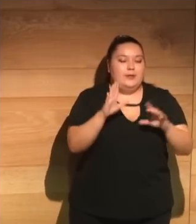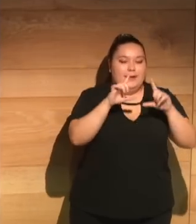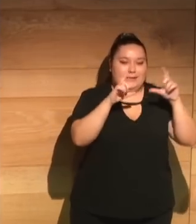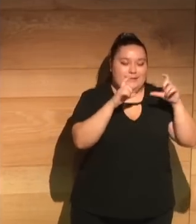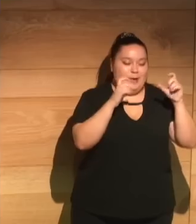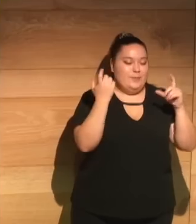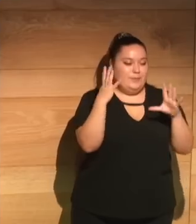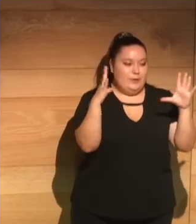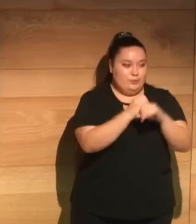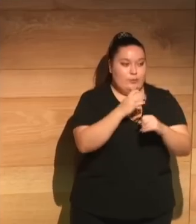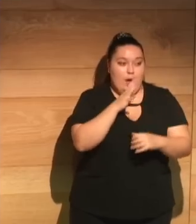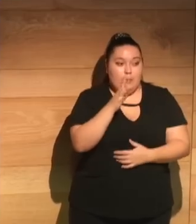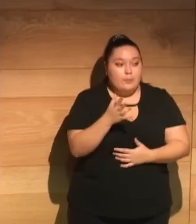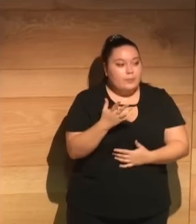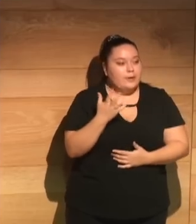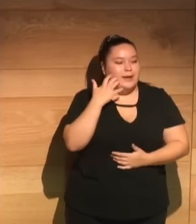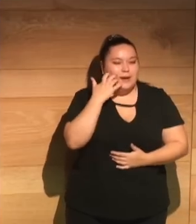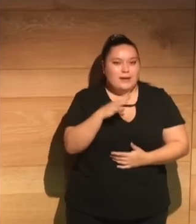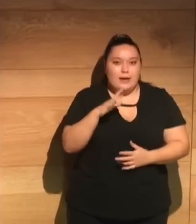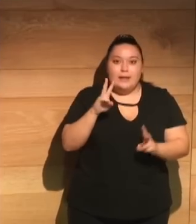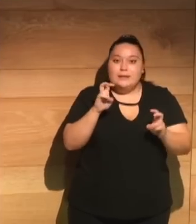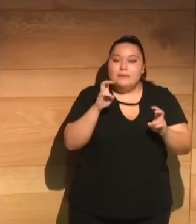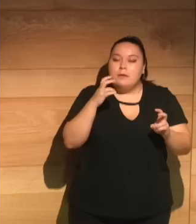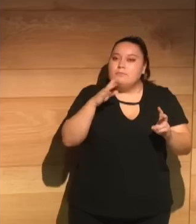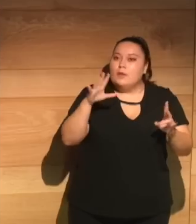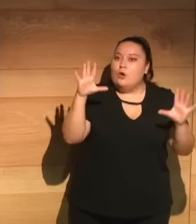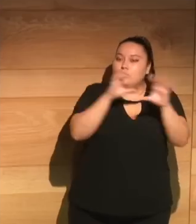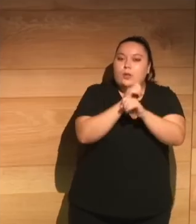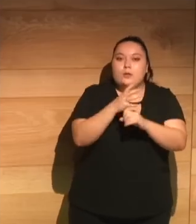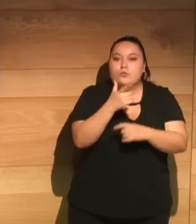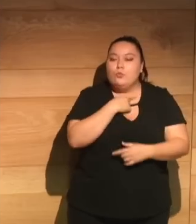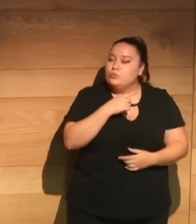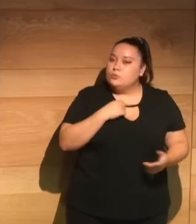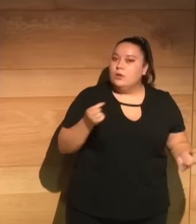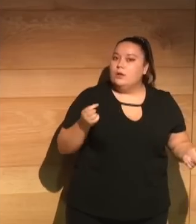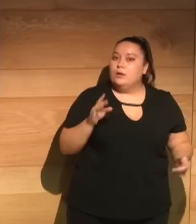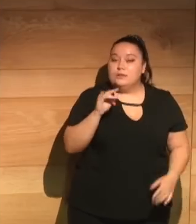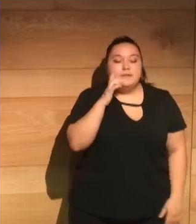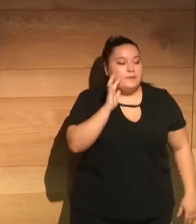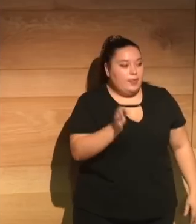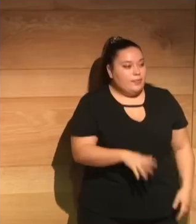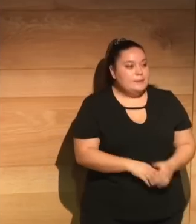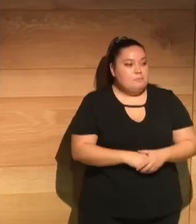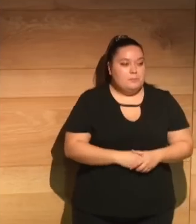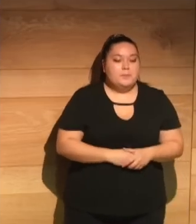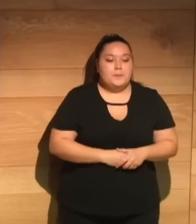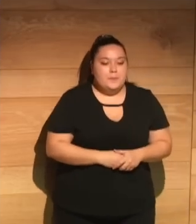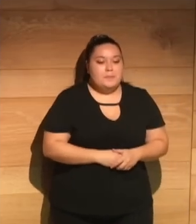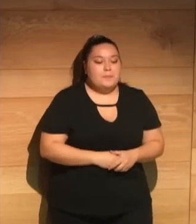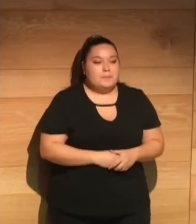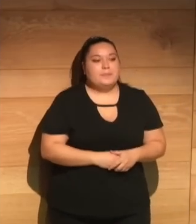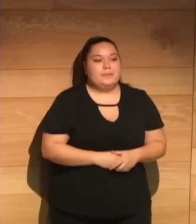porque hablan de la extraña fascinación que producía la oscuridad. Sí, es verdad. Tienes razón, Juan.